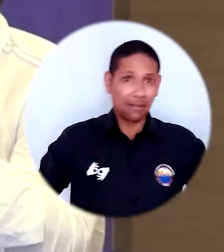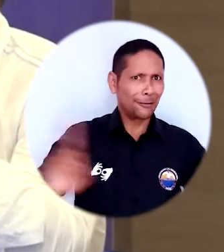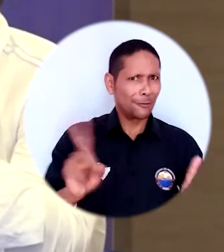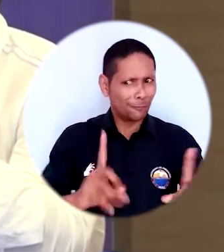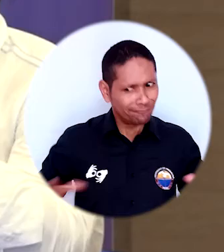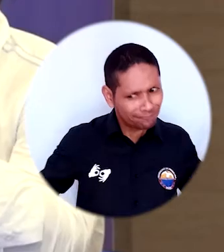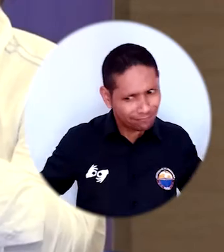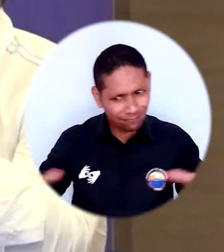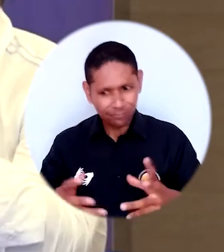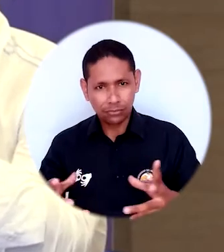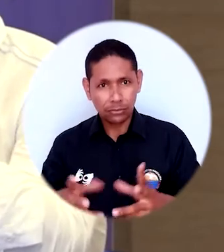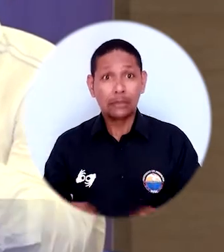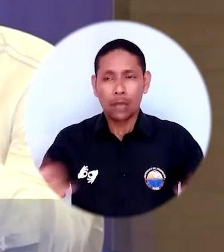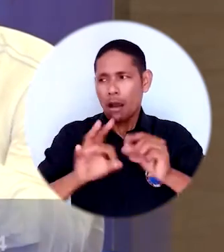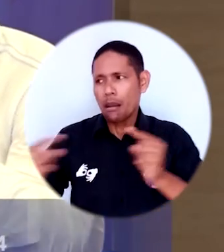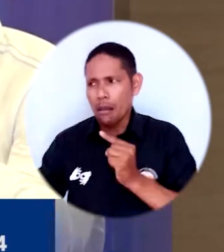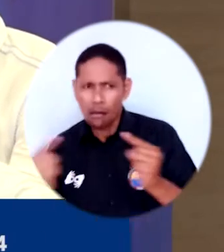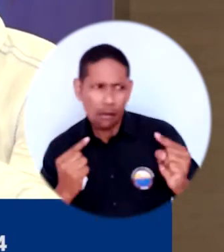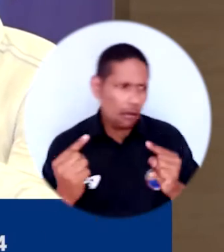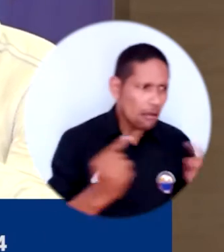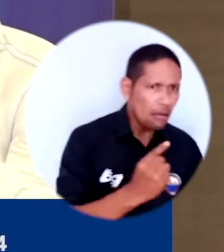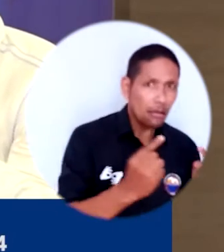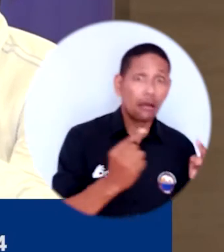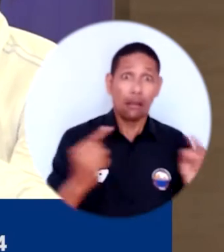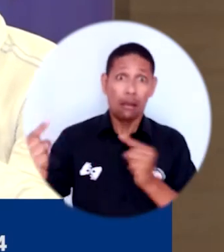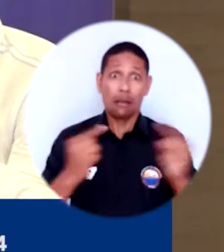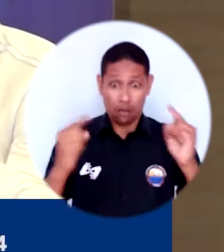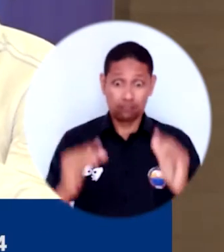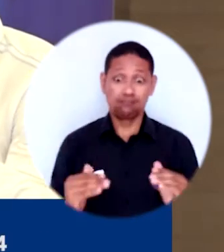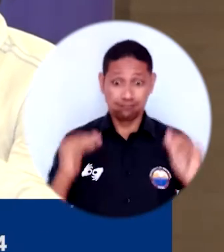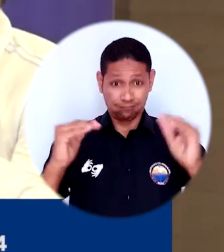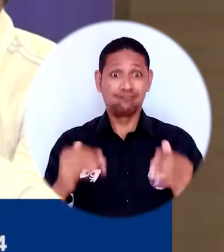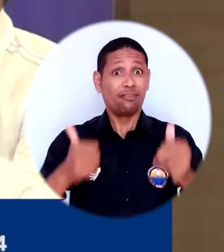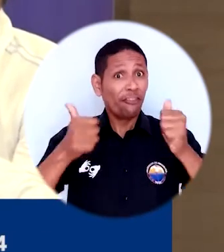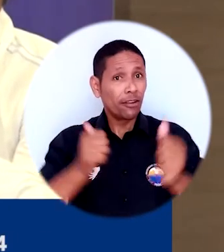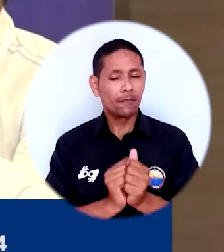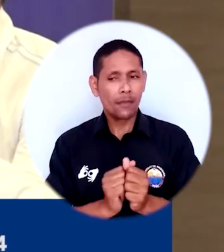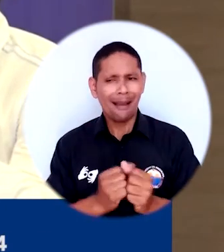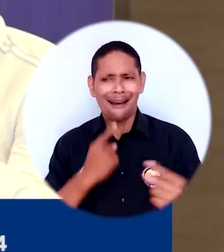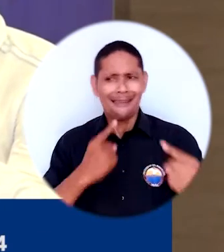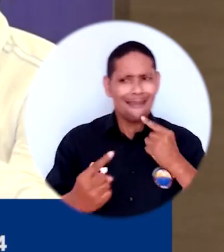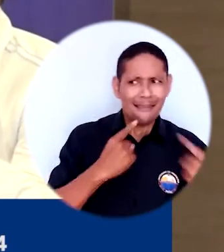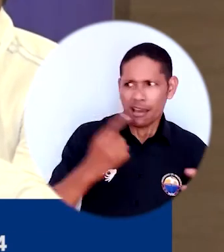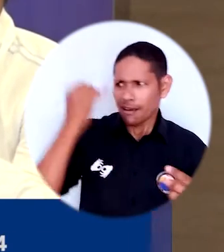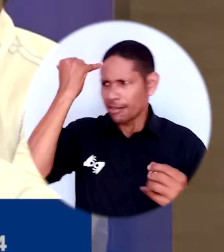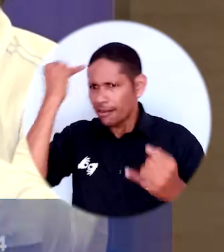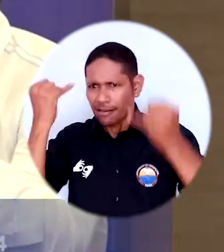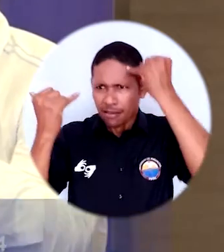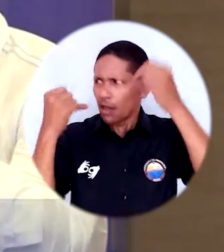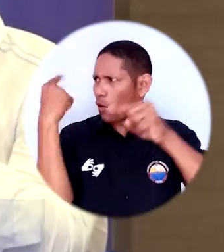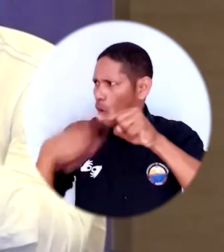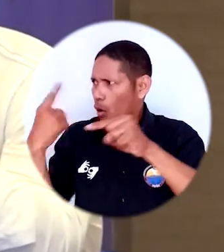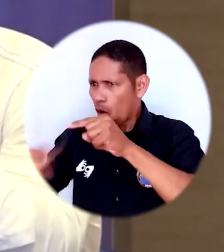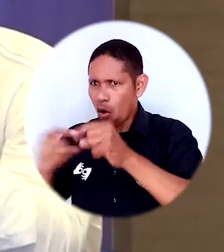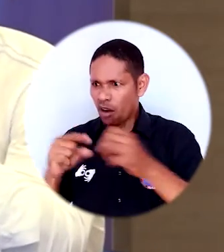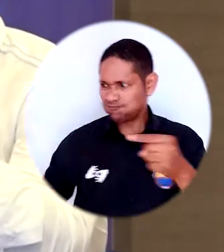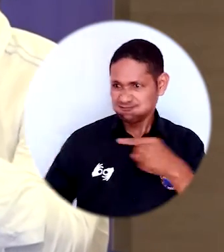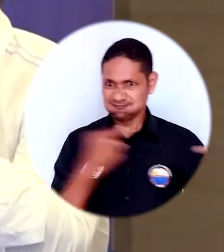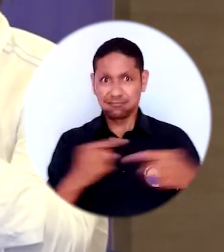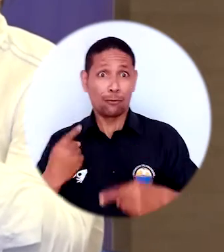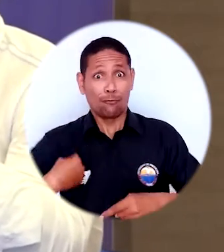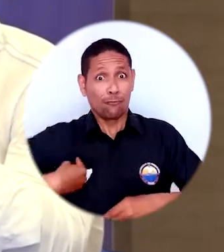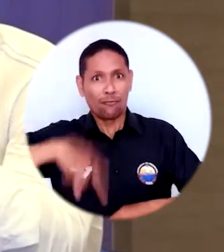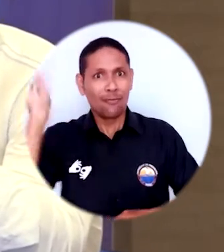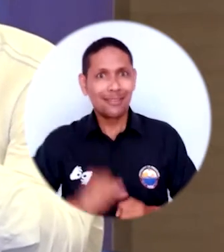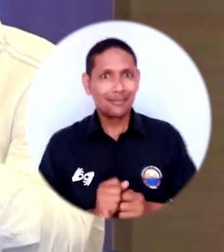diversidad es parte de nuestra esencia, pero ese debate se puede dar con altura, ese debate se puede hacer confrontando las ideas, más nunca las